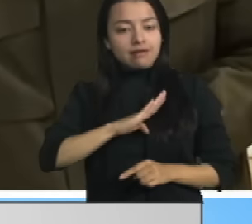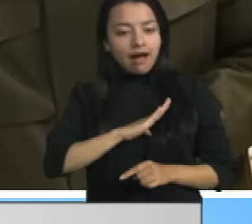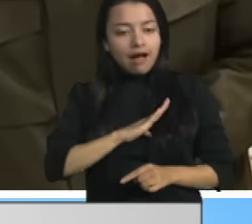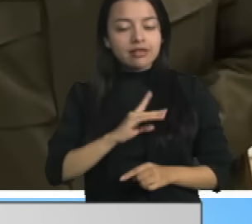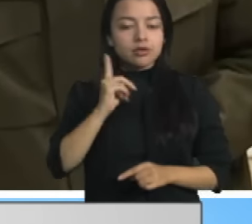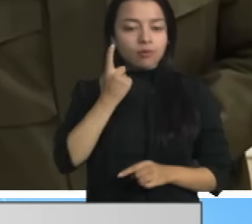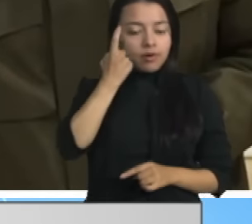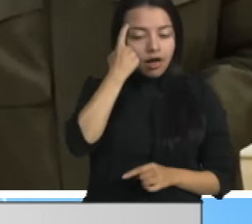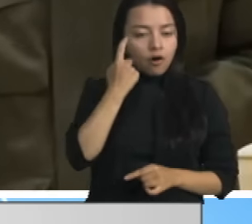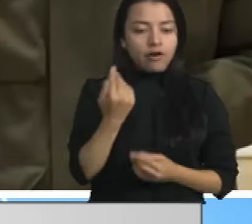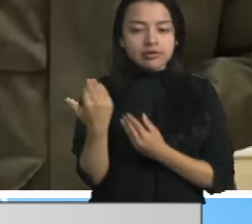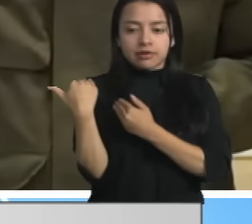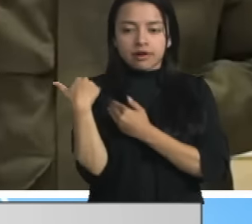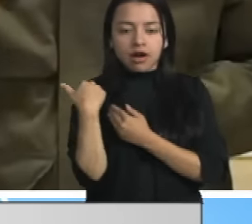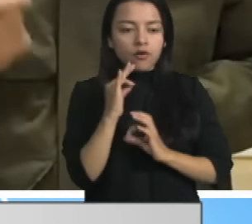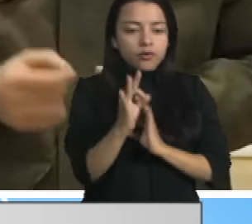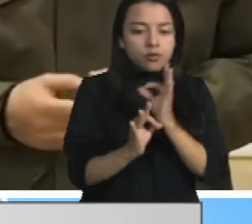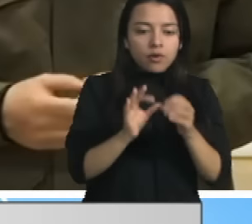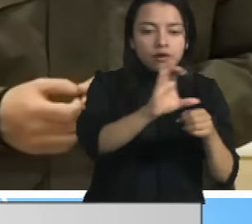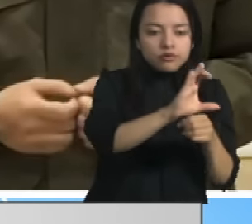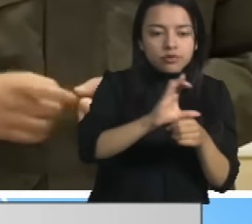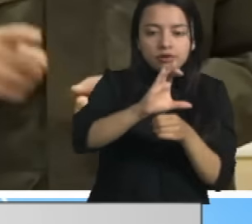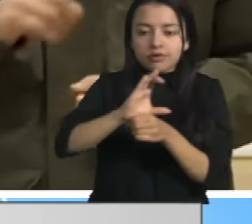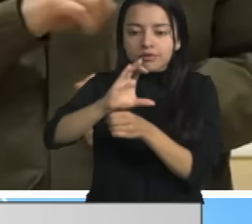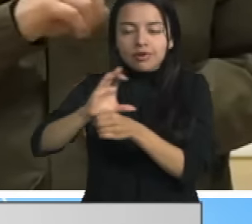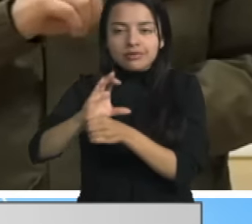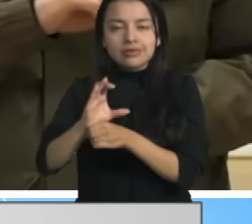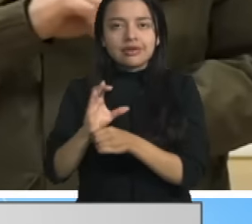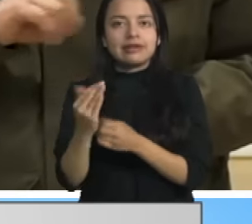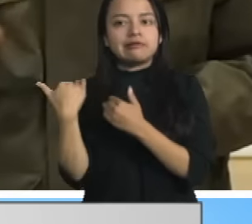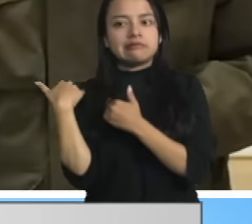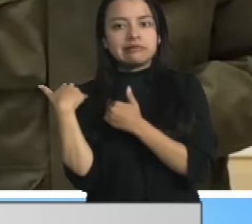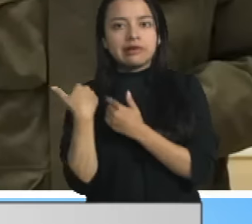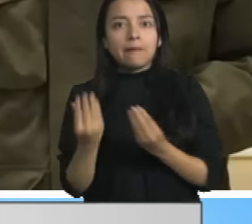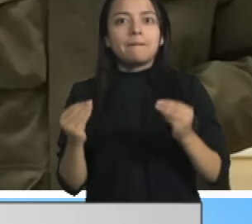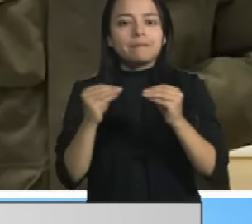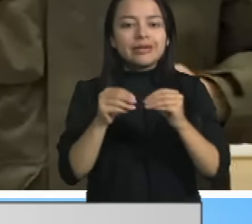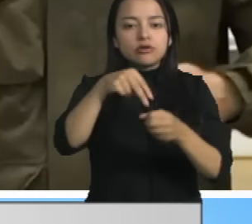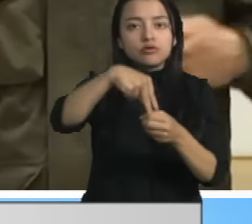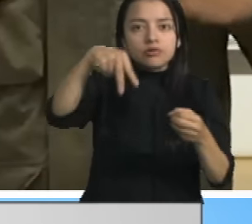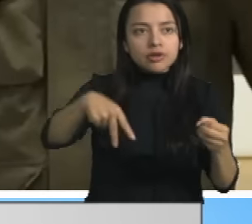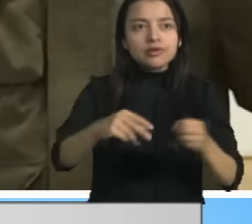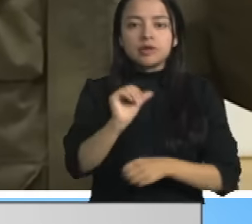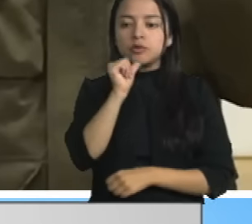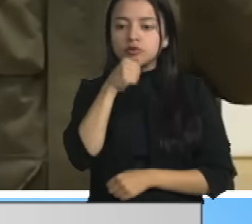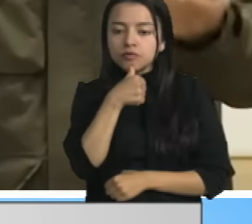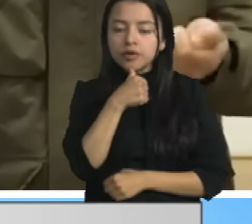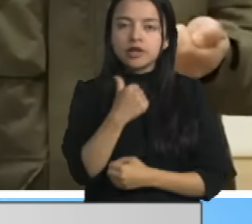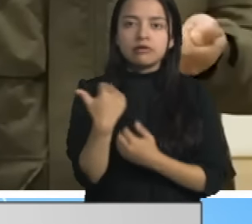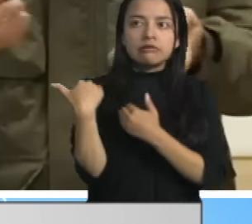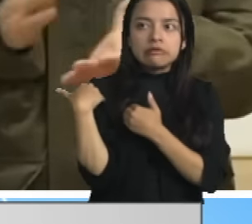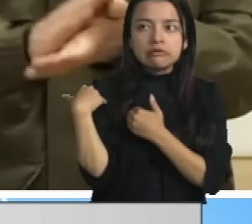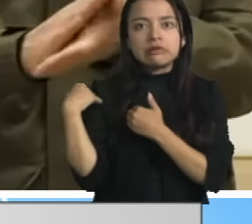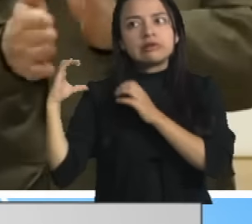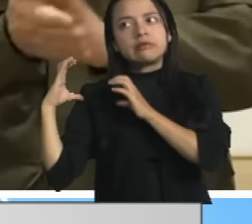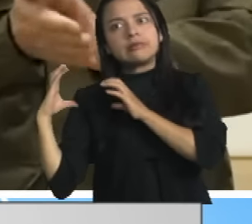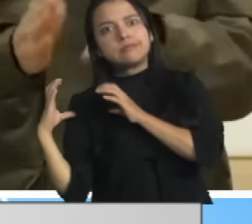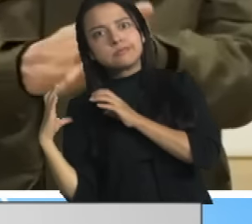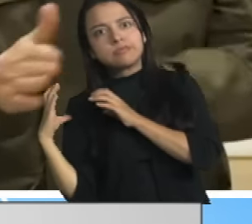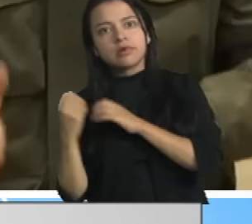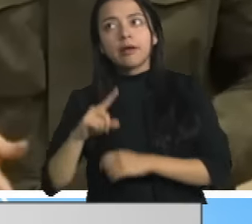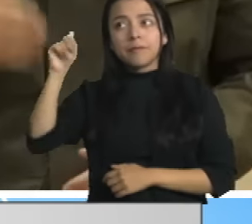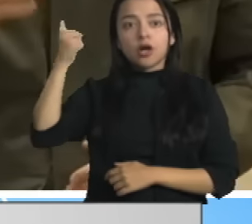ciudadanía en territorio. Entonces, el gobierno nacional tiene que tener claro que no puede evadir su responsabilidad, botarnos la pelota a los alcaldes y decir